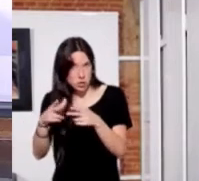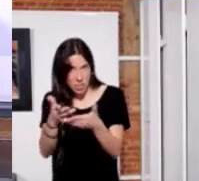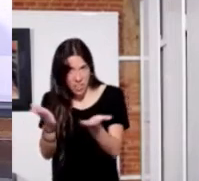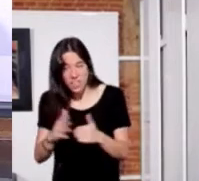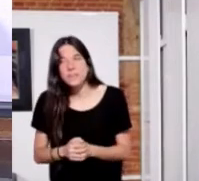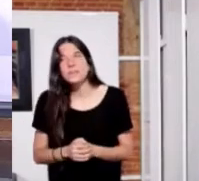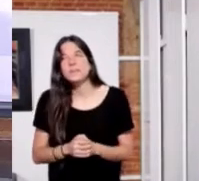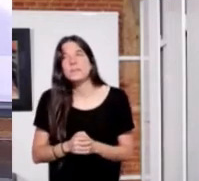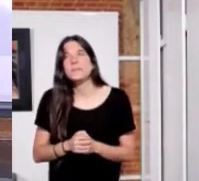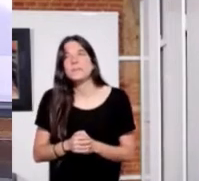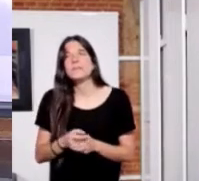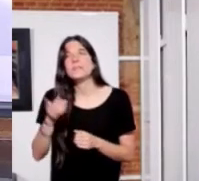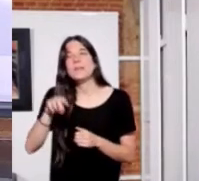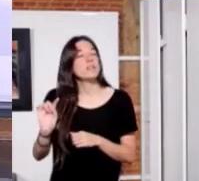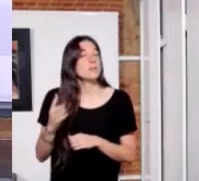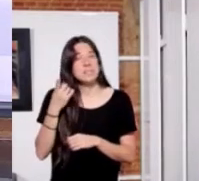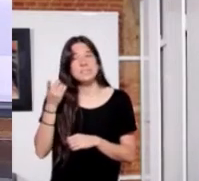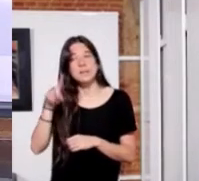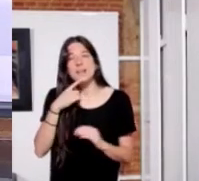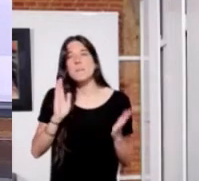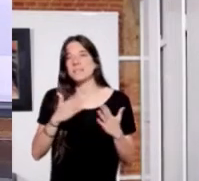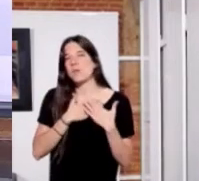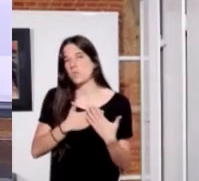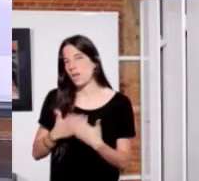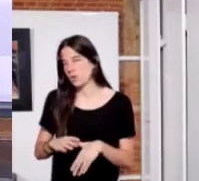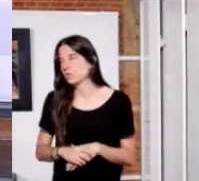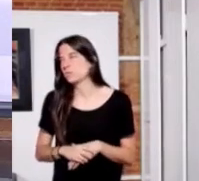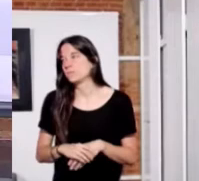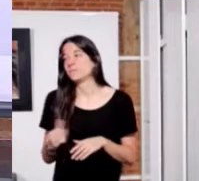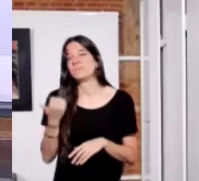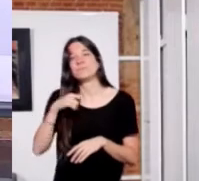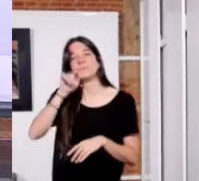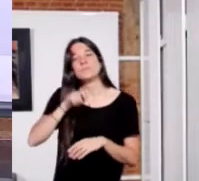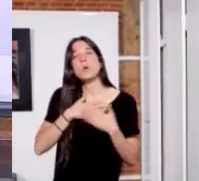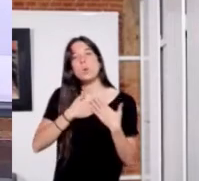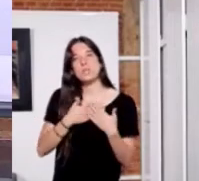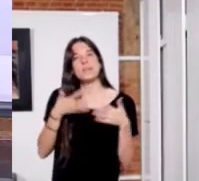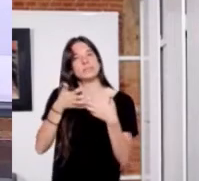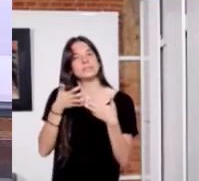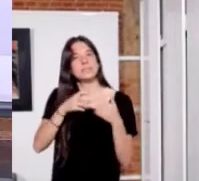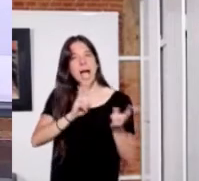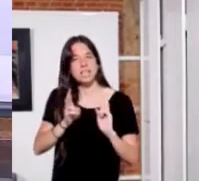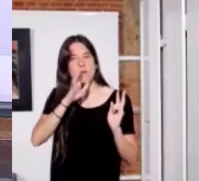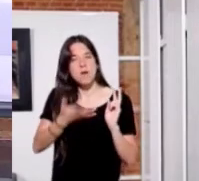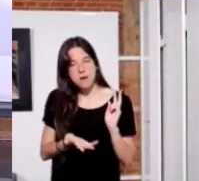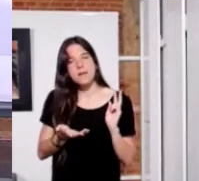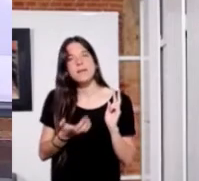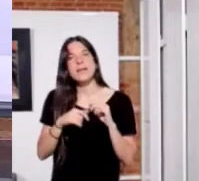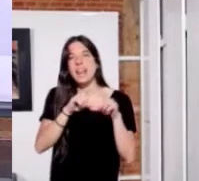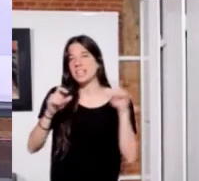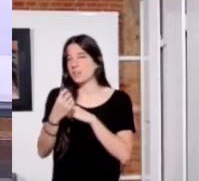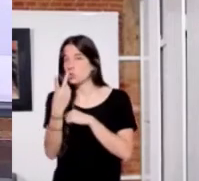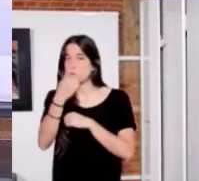todo también en la parte de voluntario. Como voluntario activo en dos entidades, una en